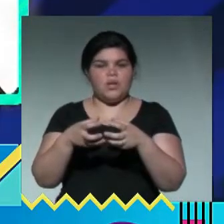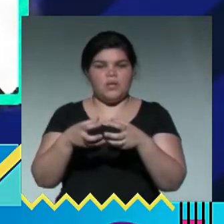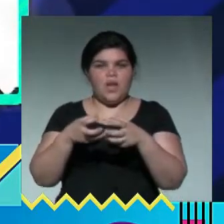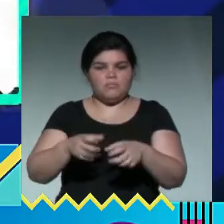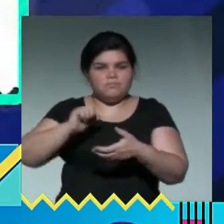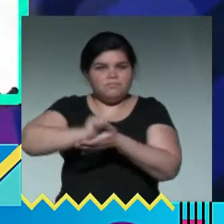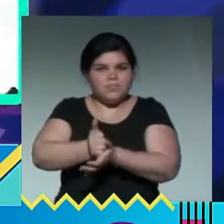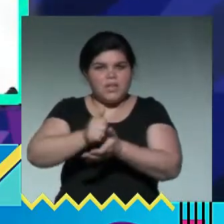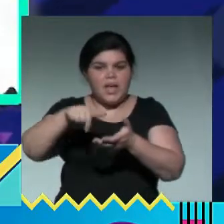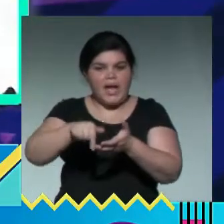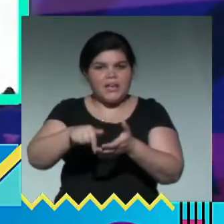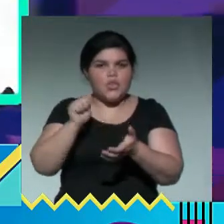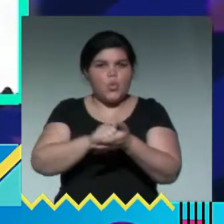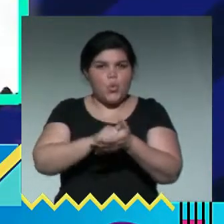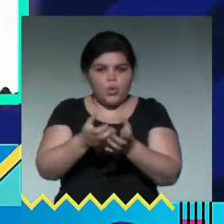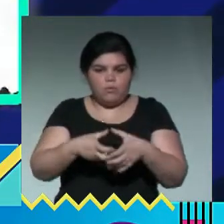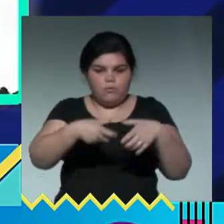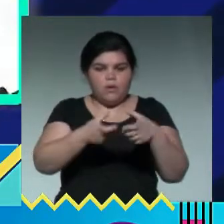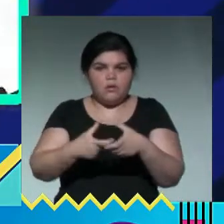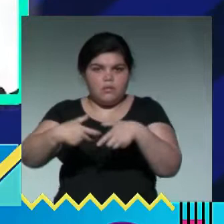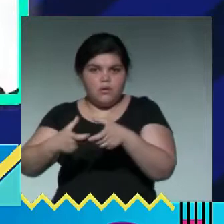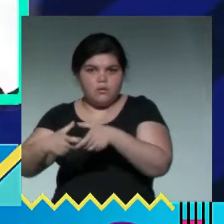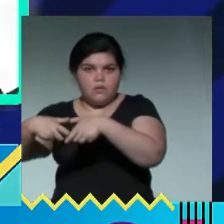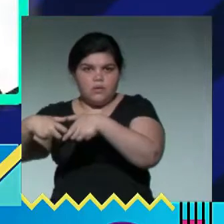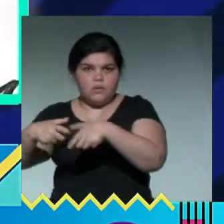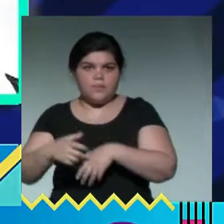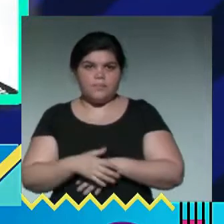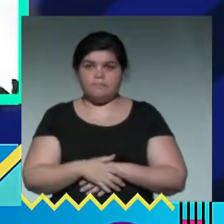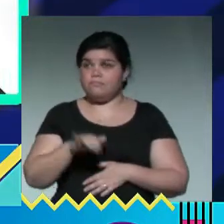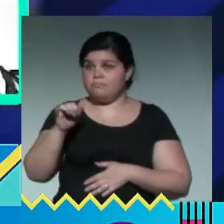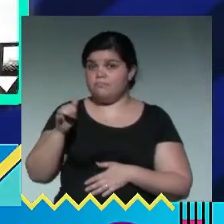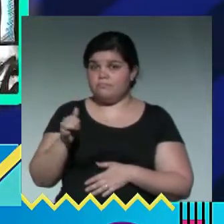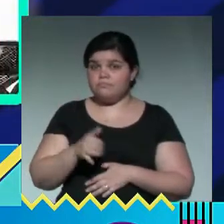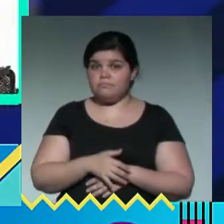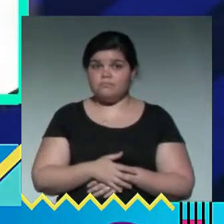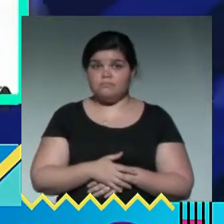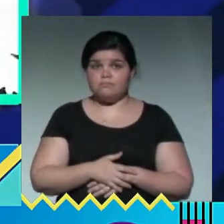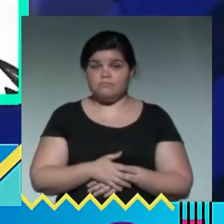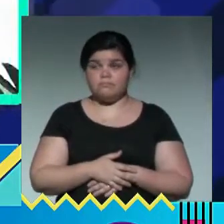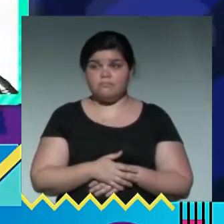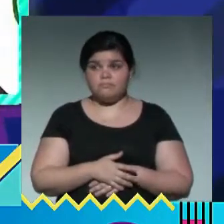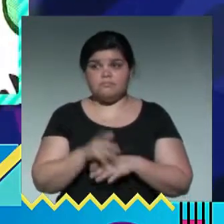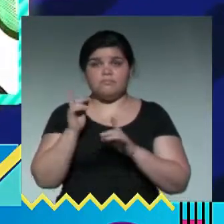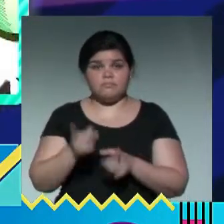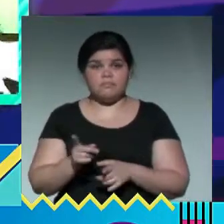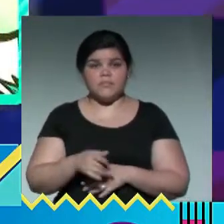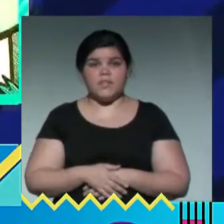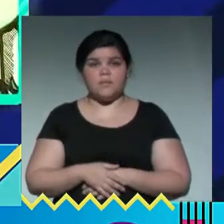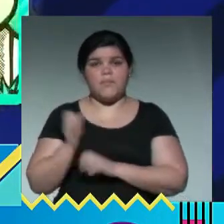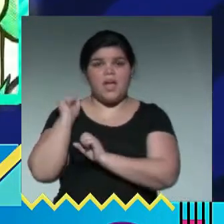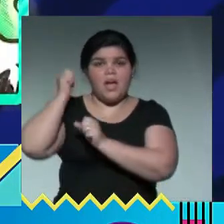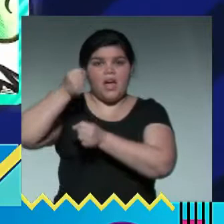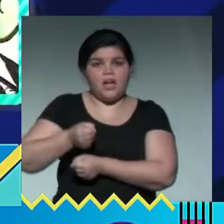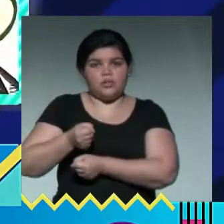veamos también el tiempo. No. Bueno, y eso, viste, también, bueno, daba una cierta, o los actos escolares que